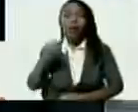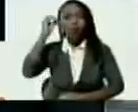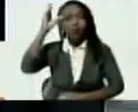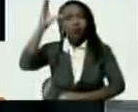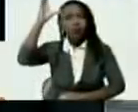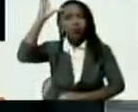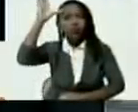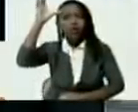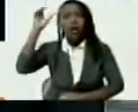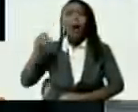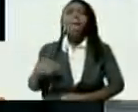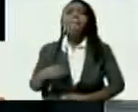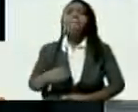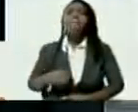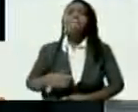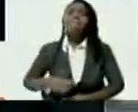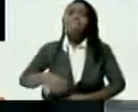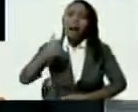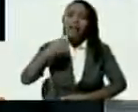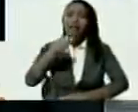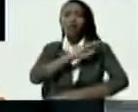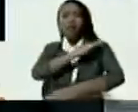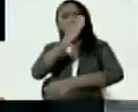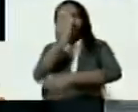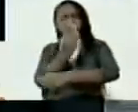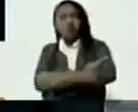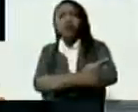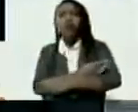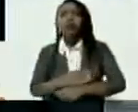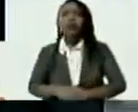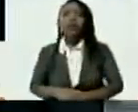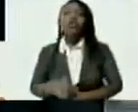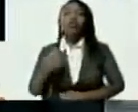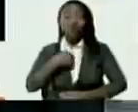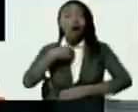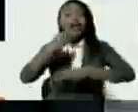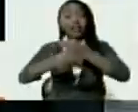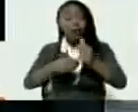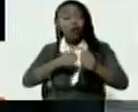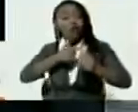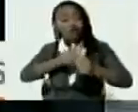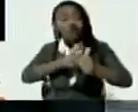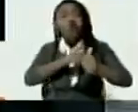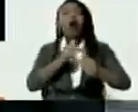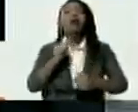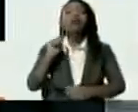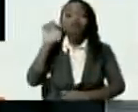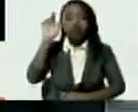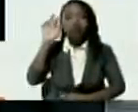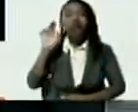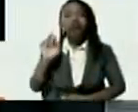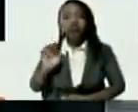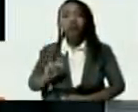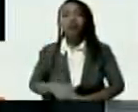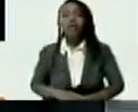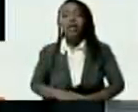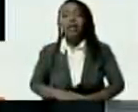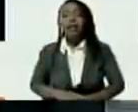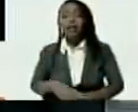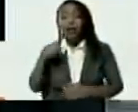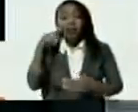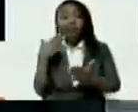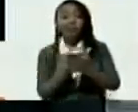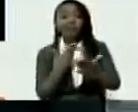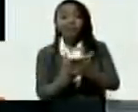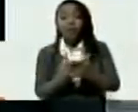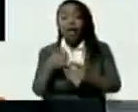capacidad, con mayor potencialidad. Y estoy haciendo seguimiento día por día de los efectos